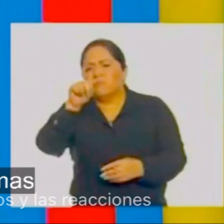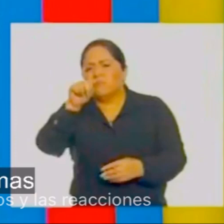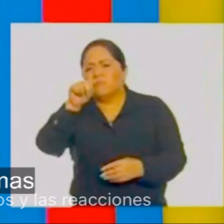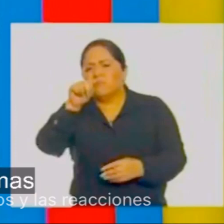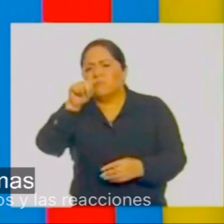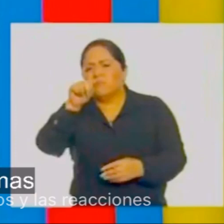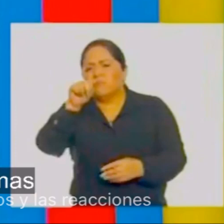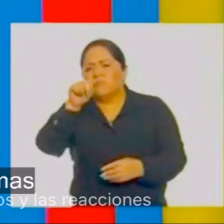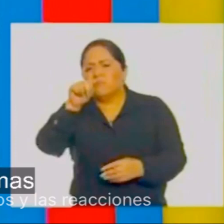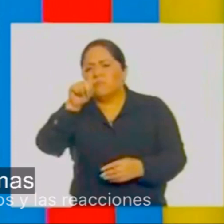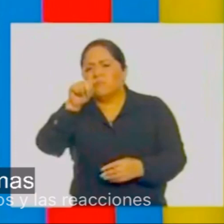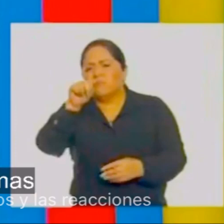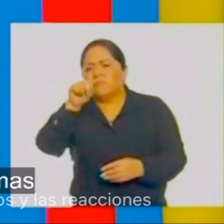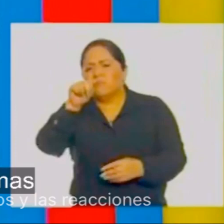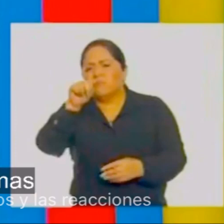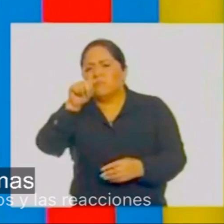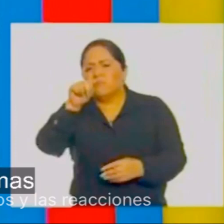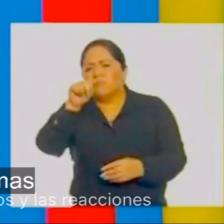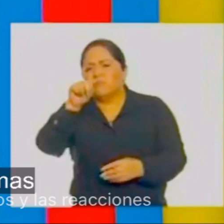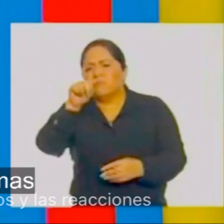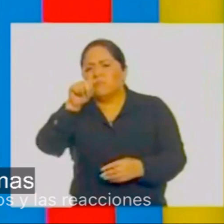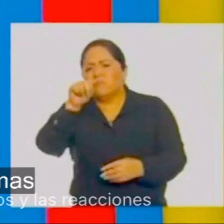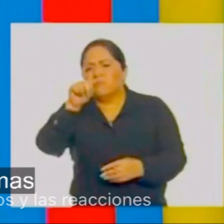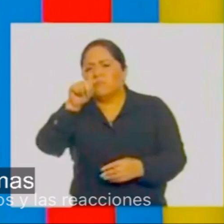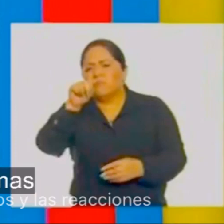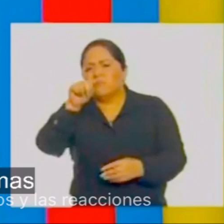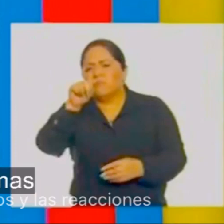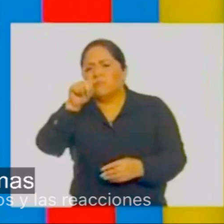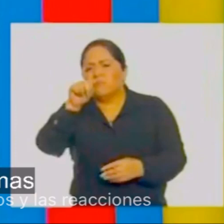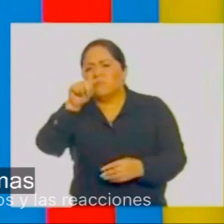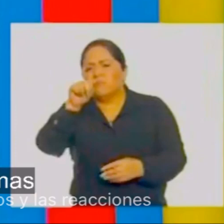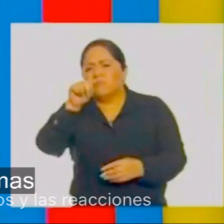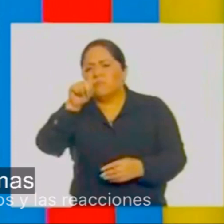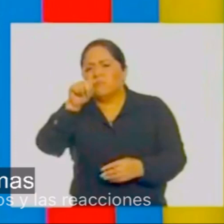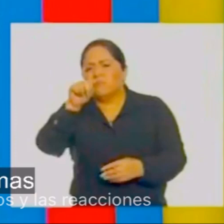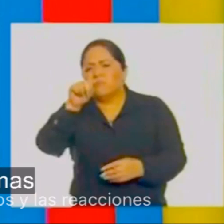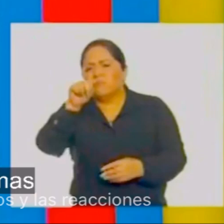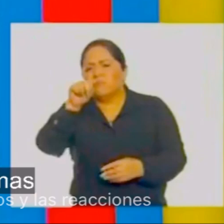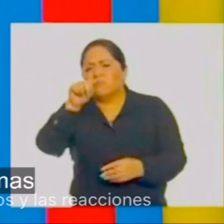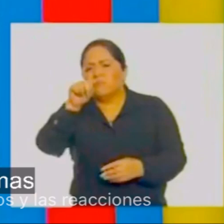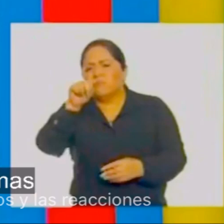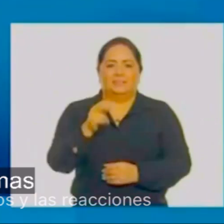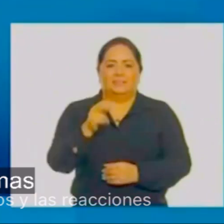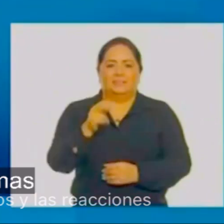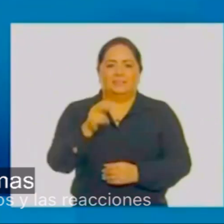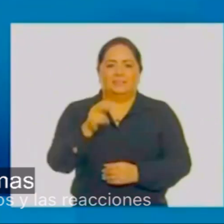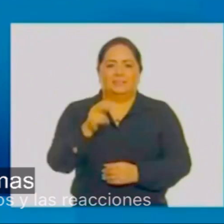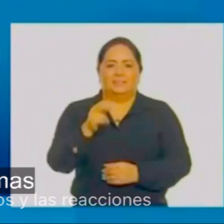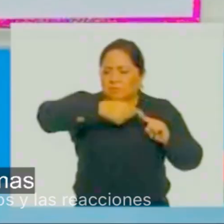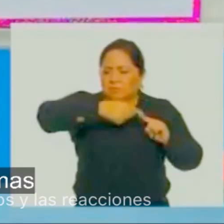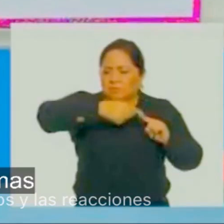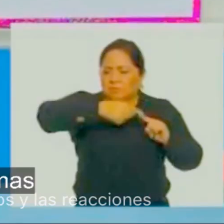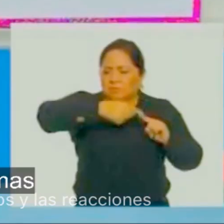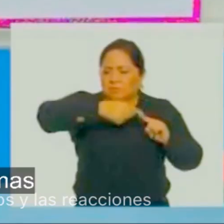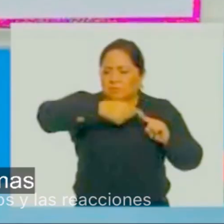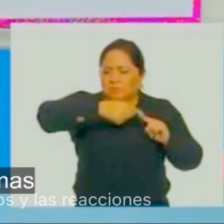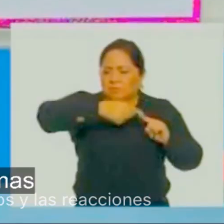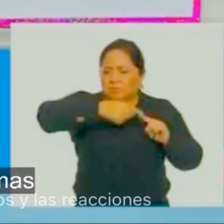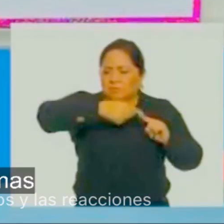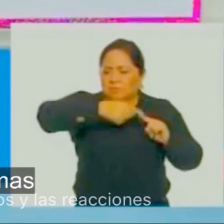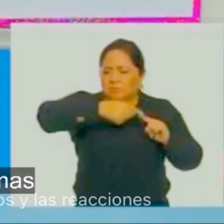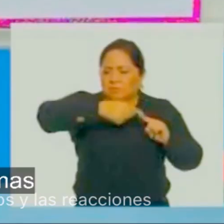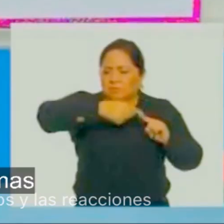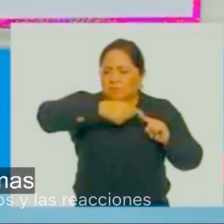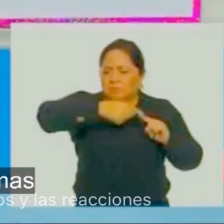son aquellos materiales que facilitan el paso de la corriente eléctrica de un componente a otro la resistencia de la oposición que se encuentra la